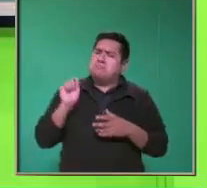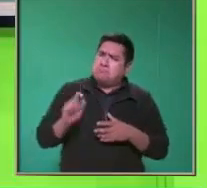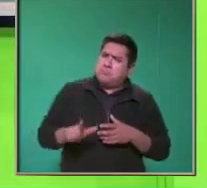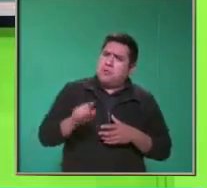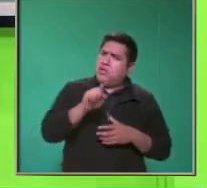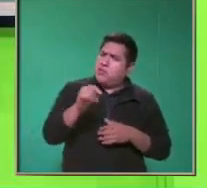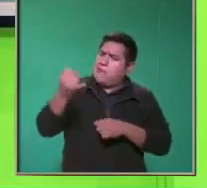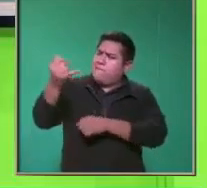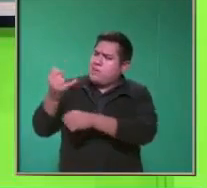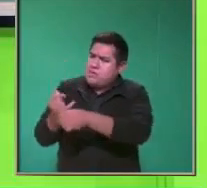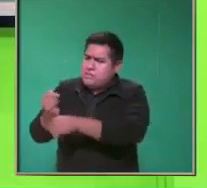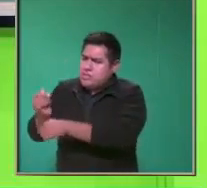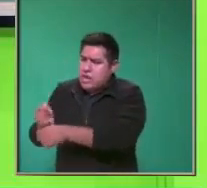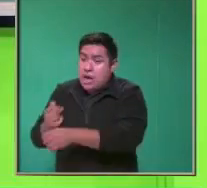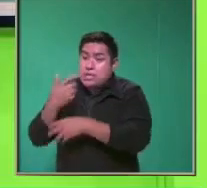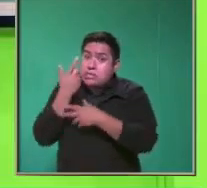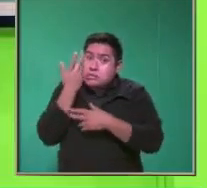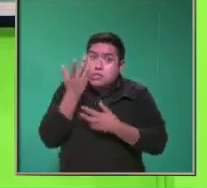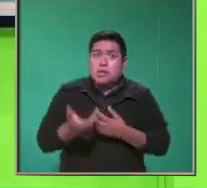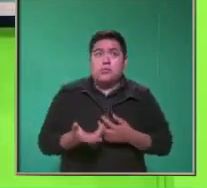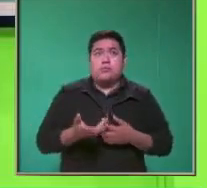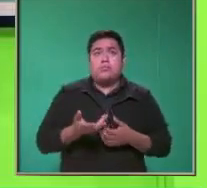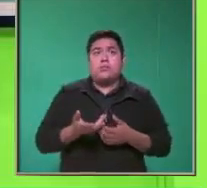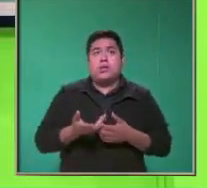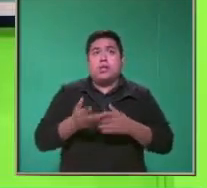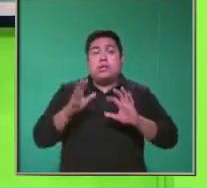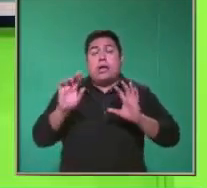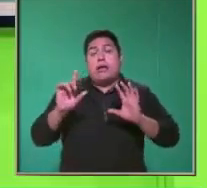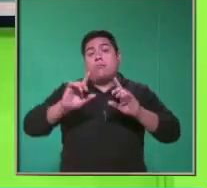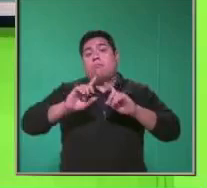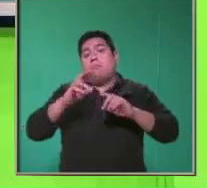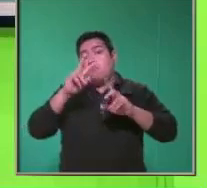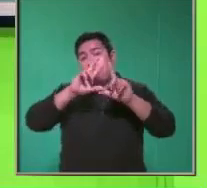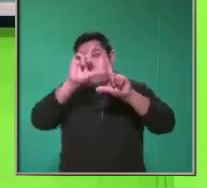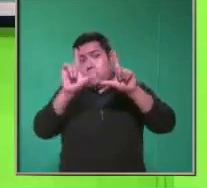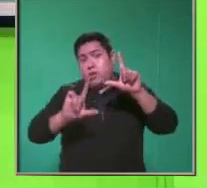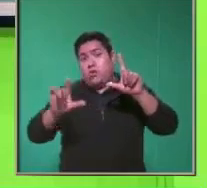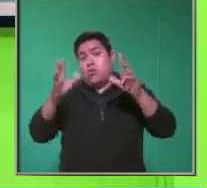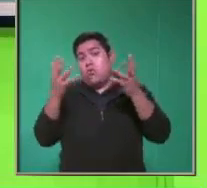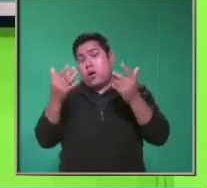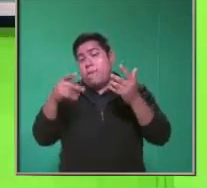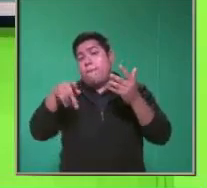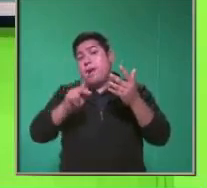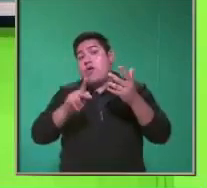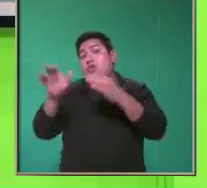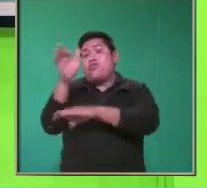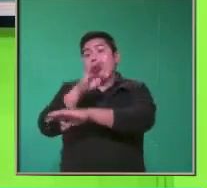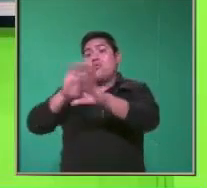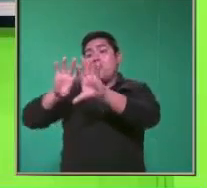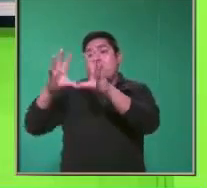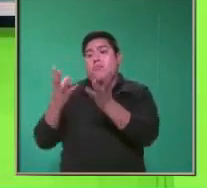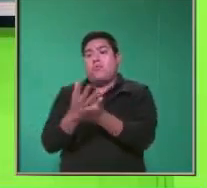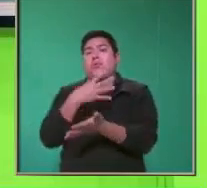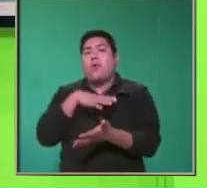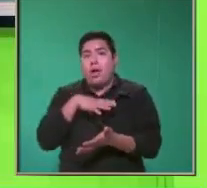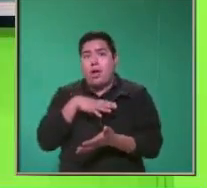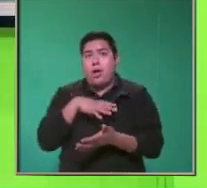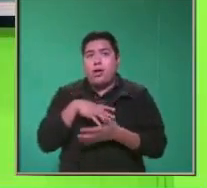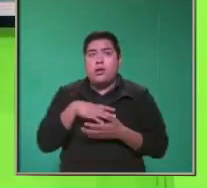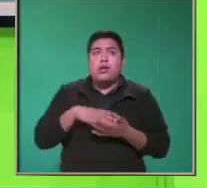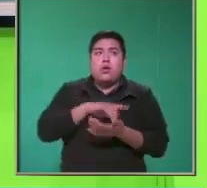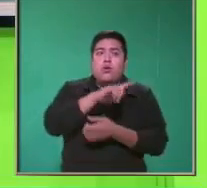tú investigues las que no tenemos en México, pero que sí hay en el mundo. Vamos a pensar en